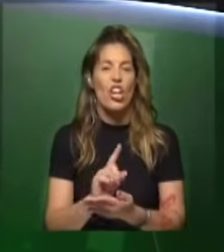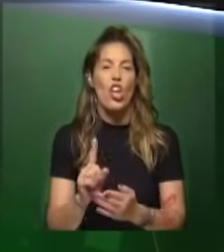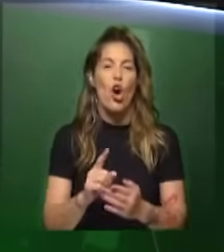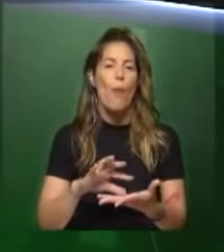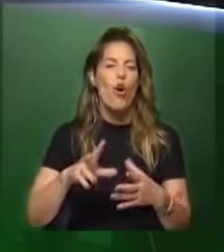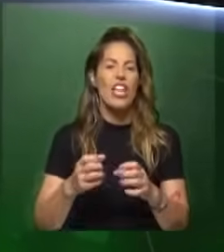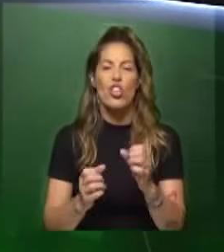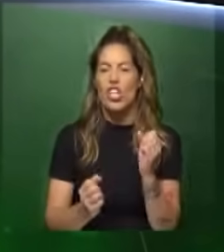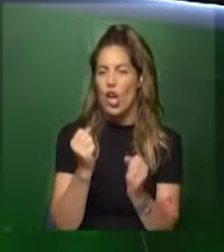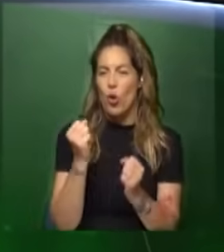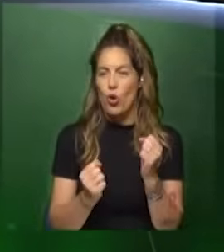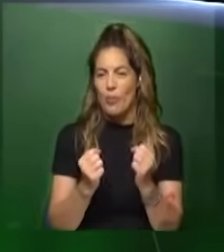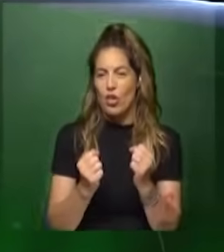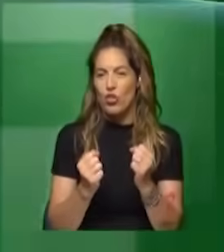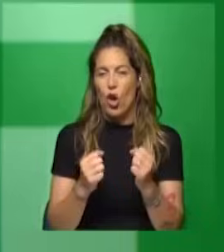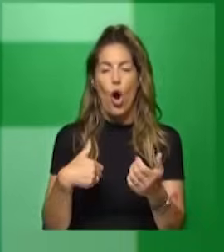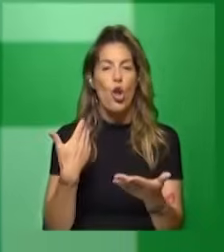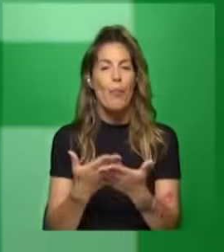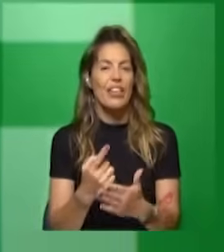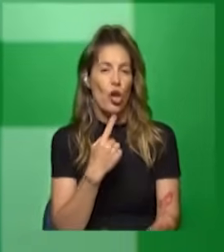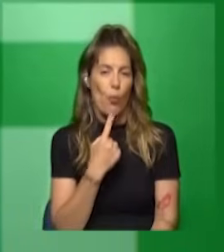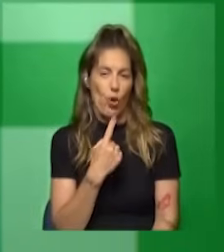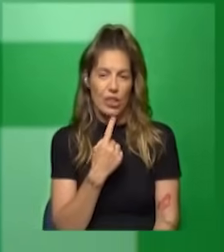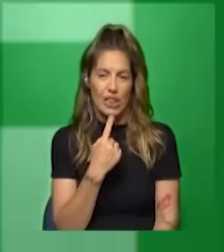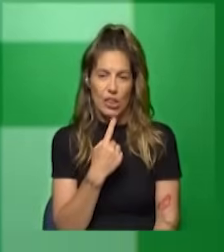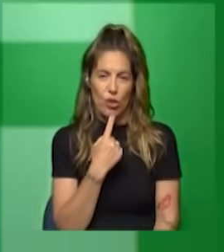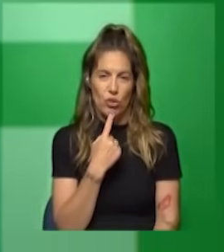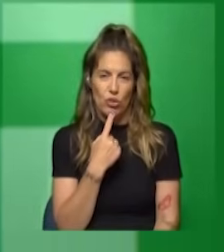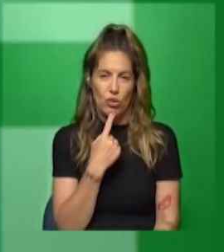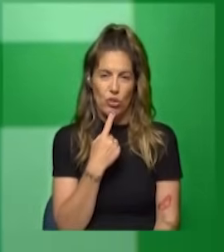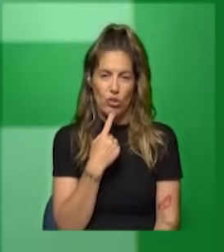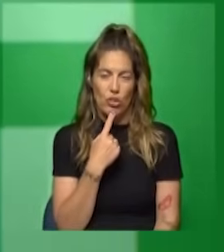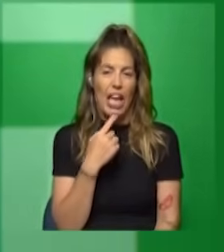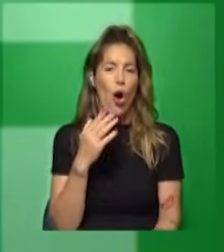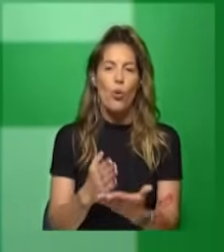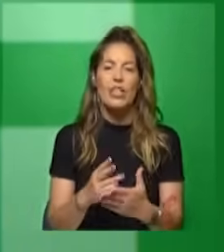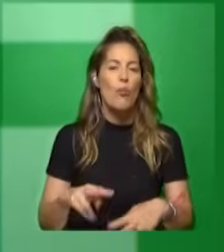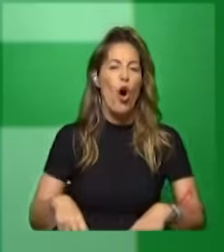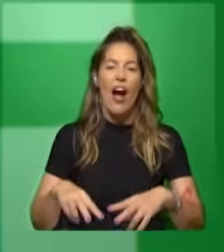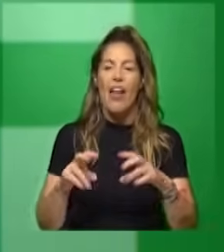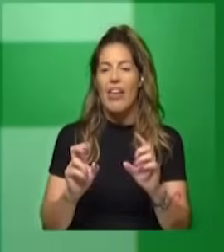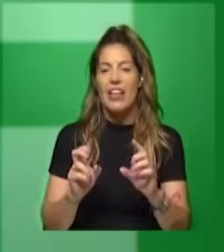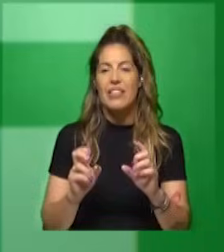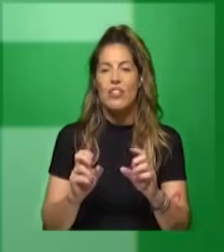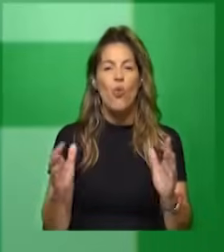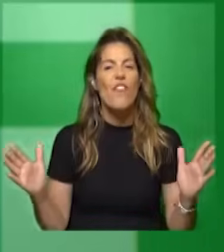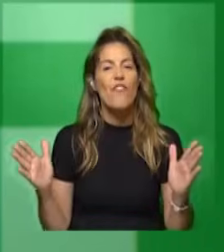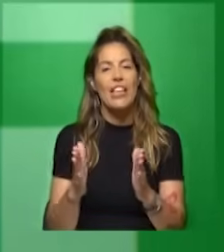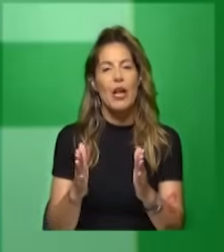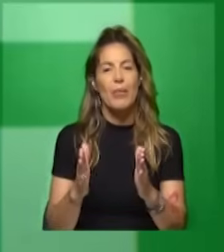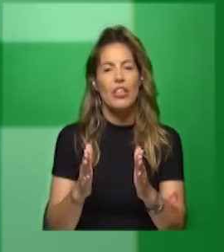económicos, ni los planteos políticos, va a ser en último análisis un enfrentamiento